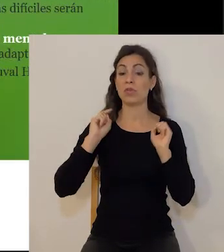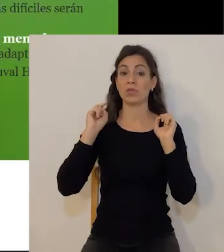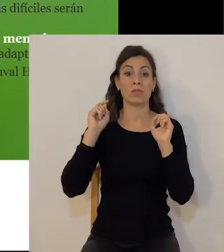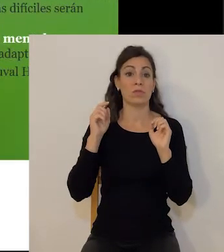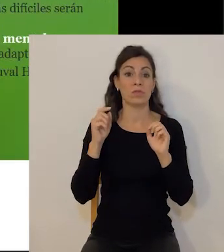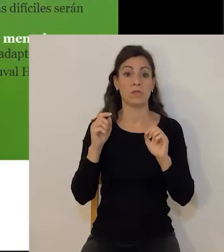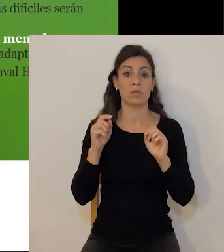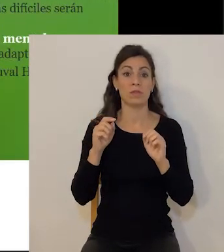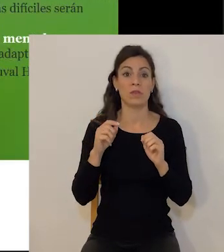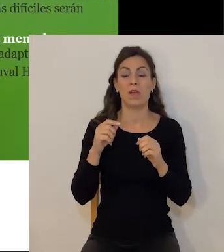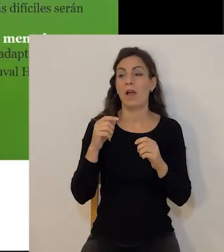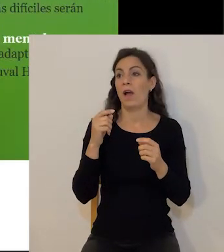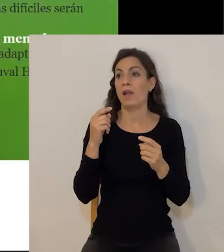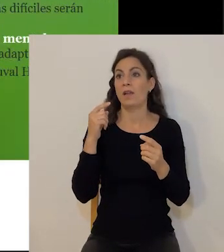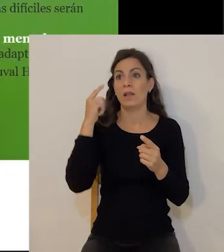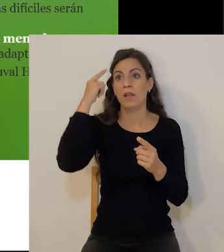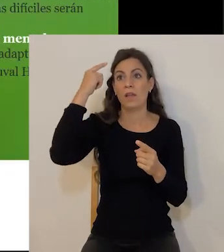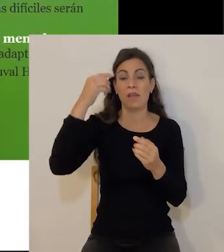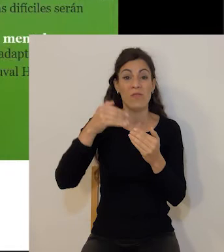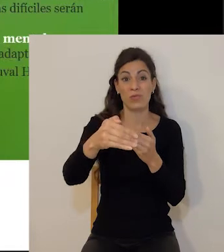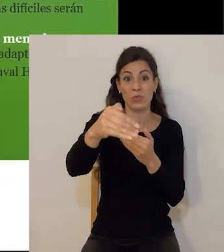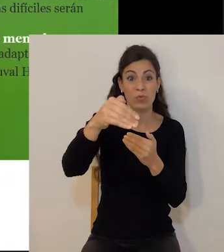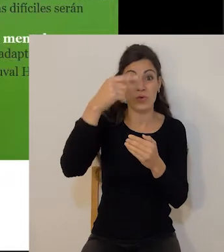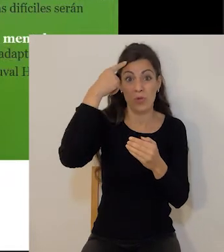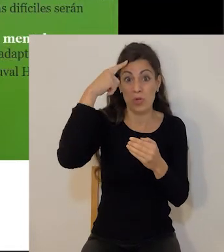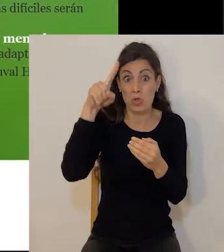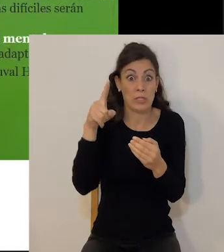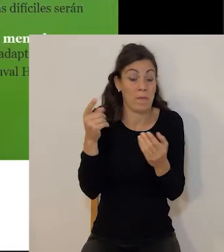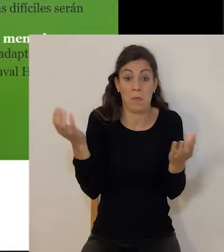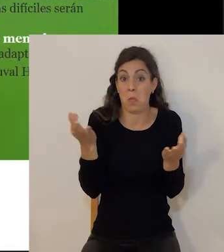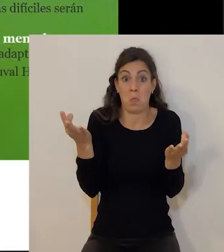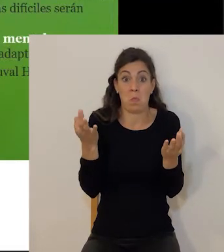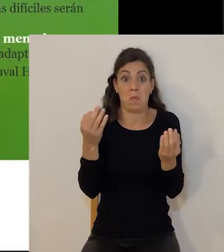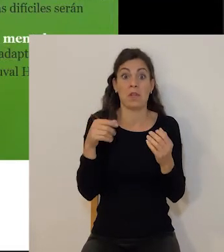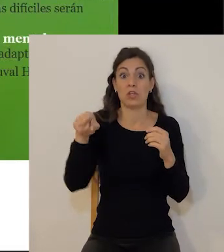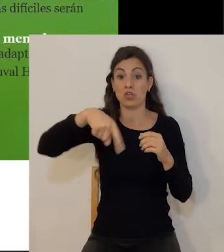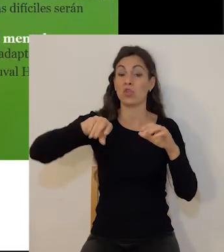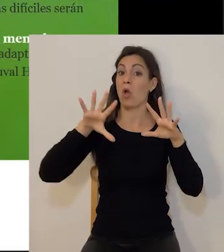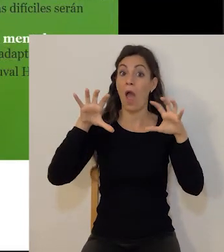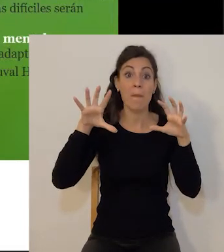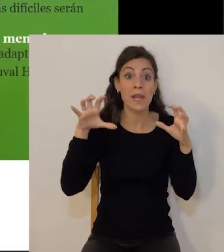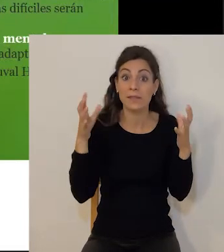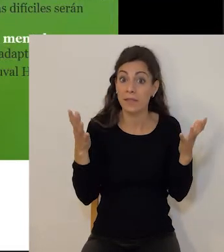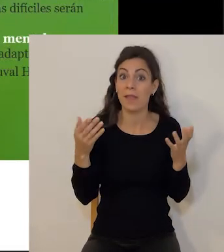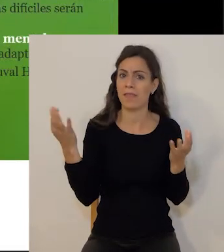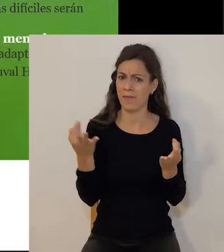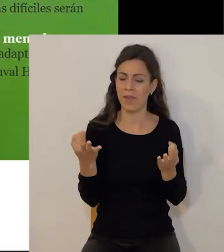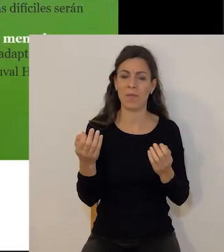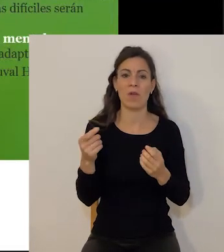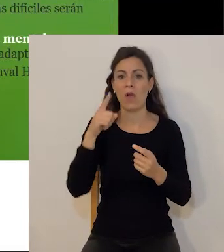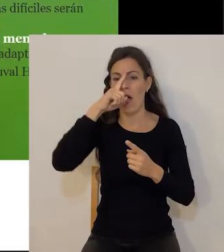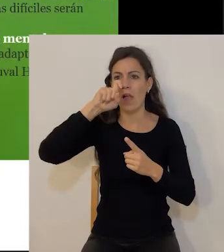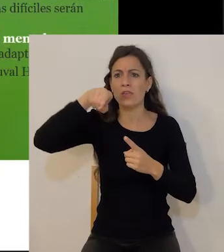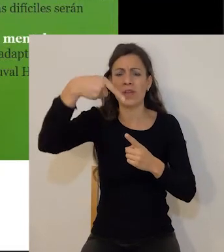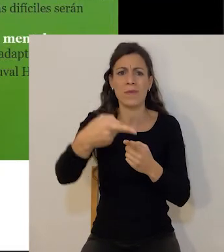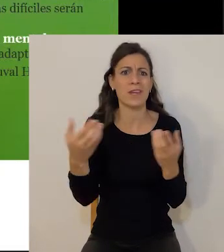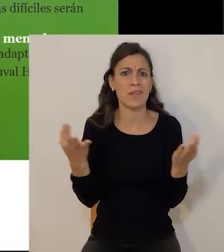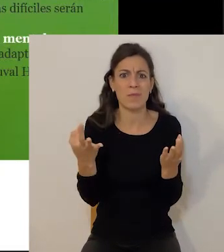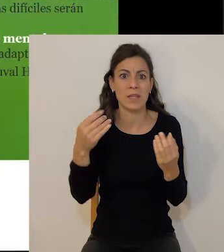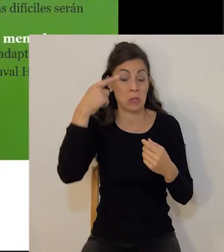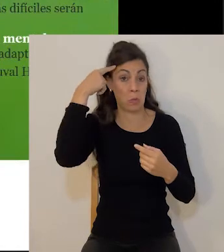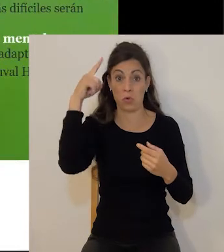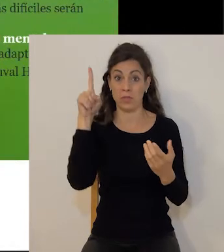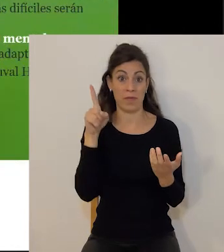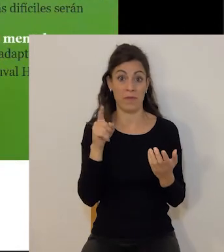adaptarnos a la incertidumbre de que no sabemos qué va a pasar el año que viene, de que no sabemos qué opciones de trabajo